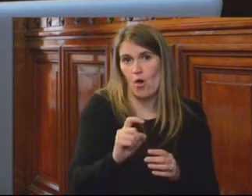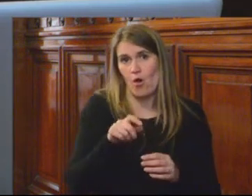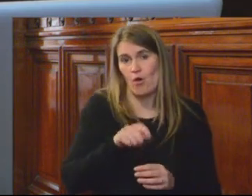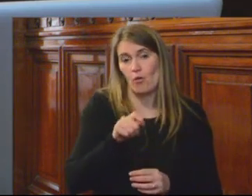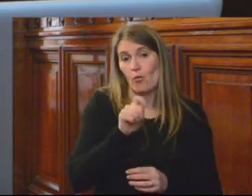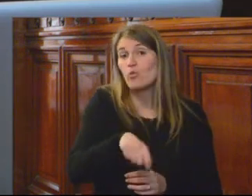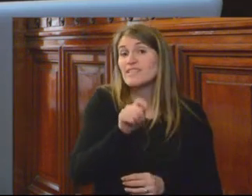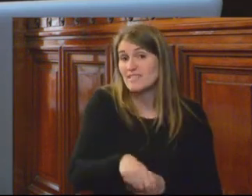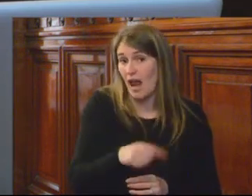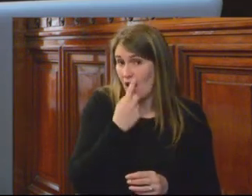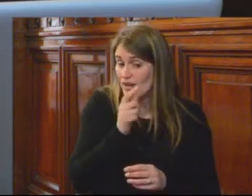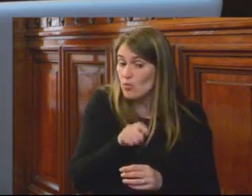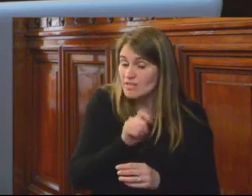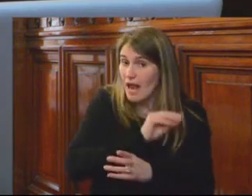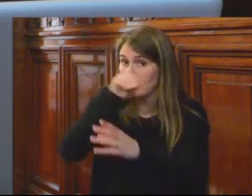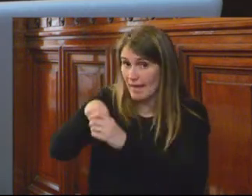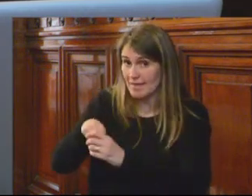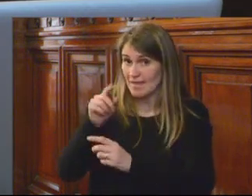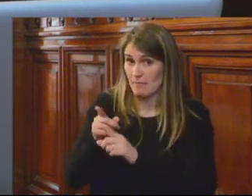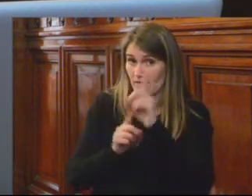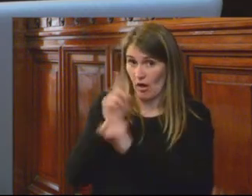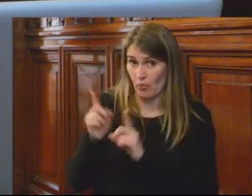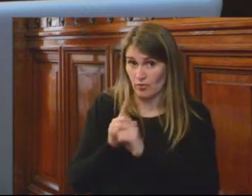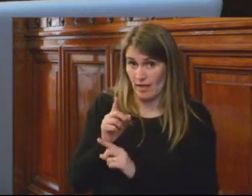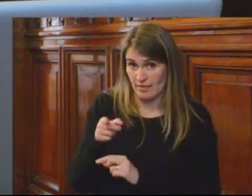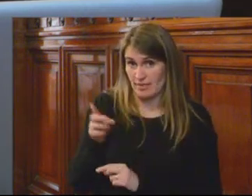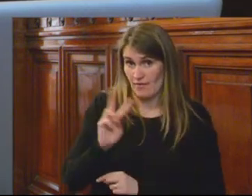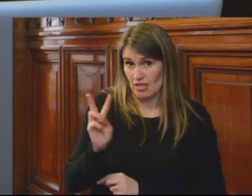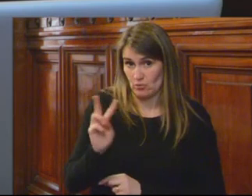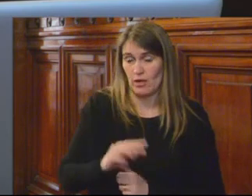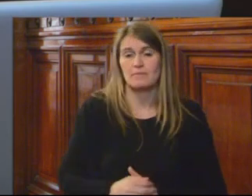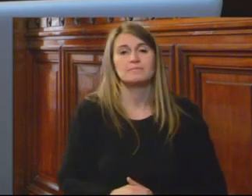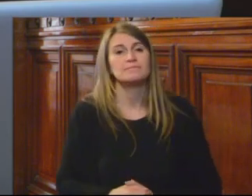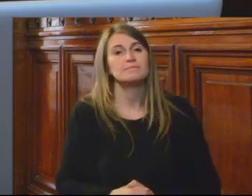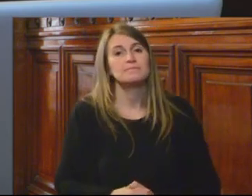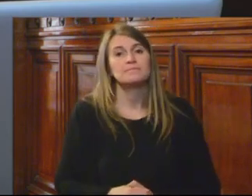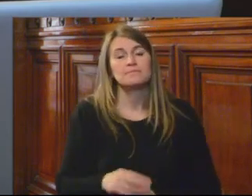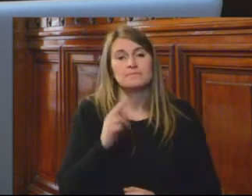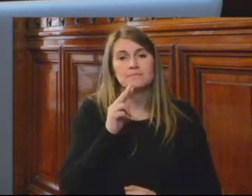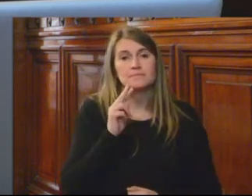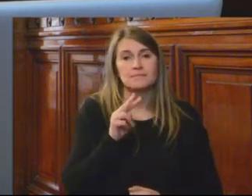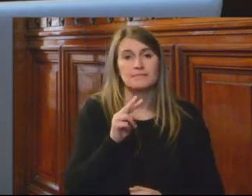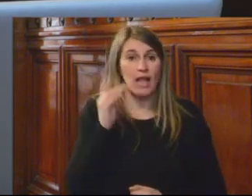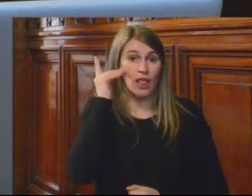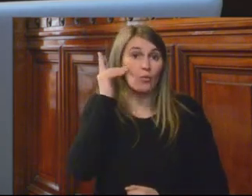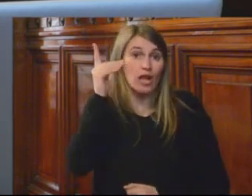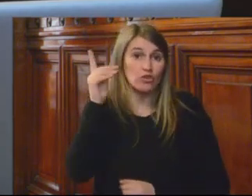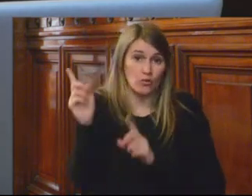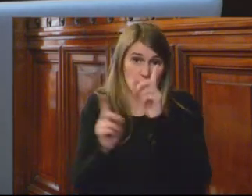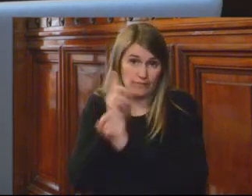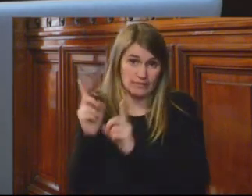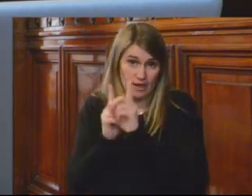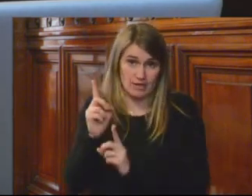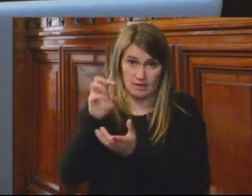judicial en las universidades venezolanas. Hay que señalar también que la educación universitaria en Venezuela